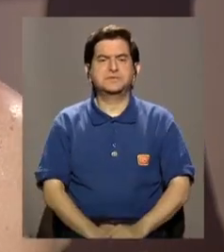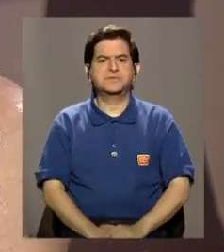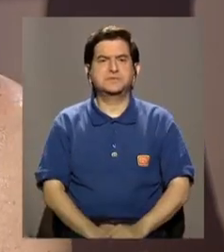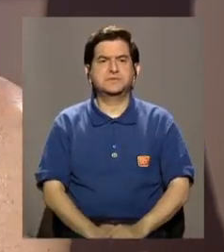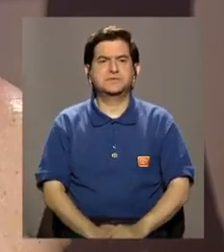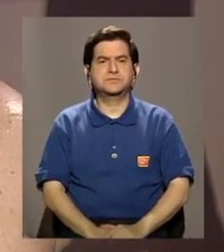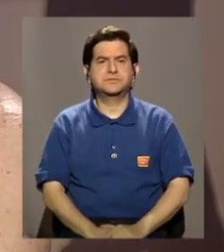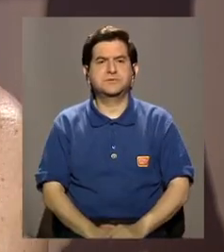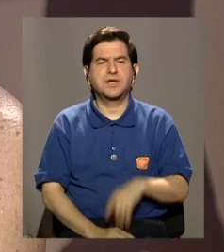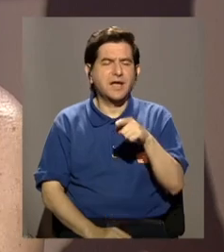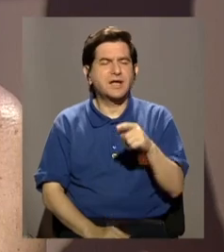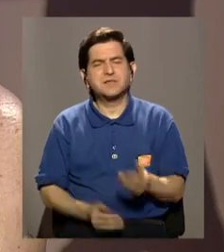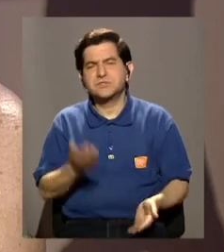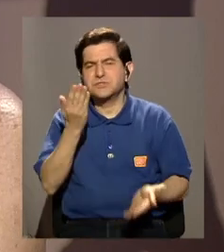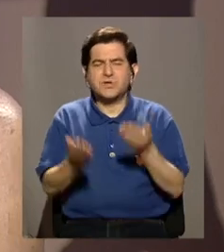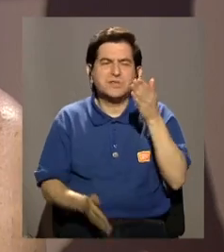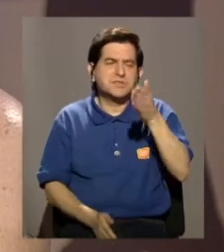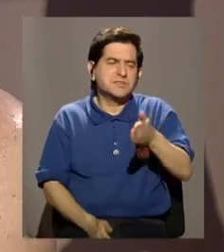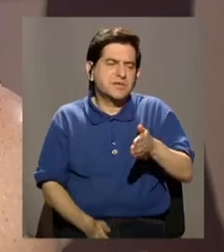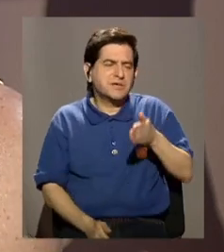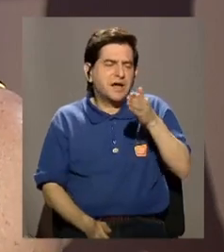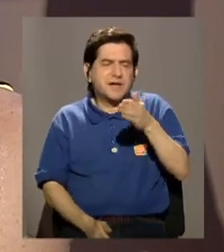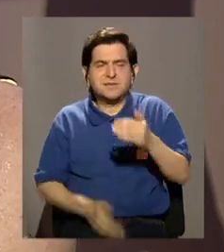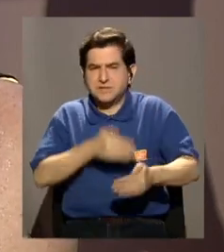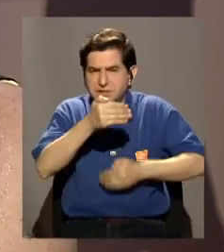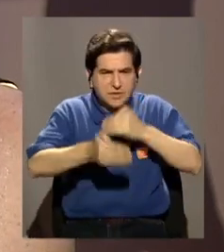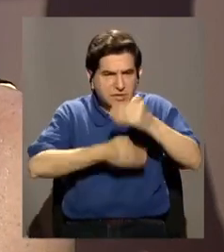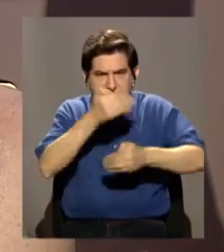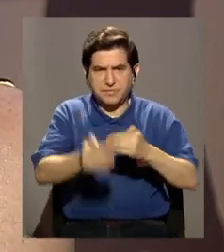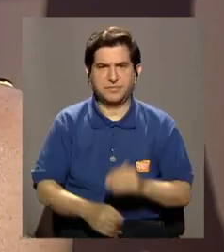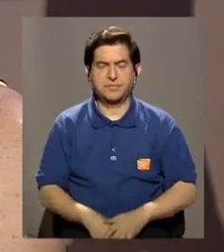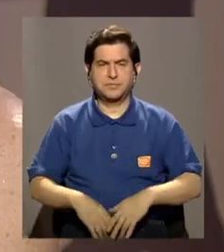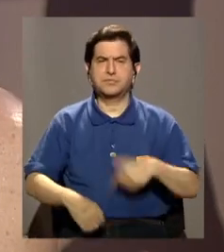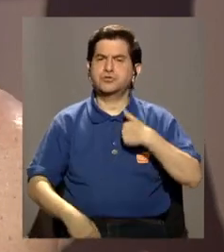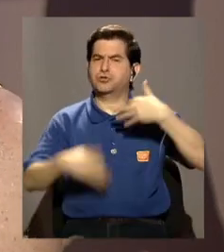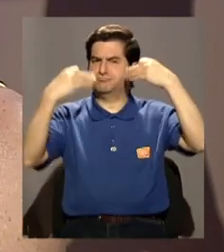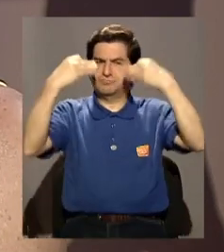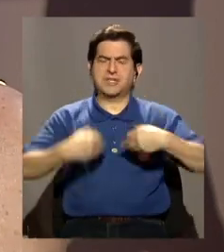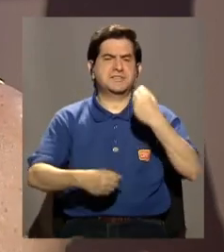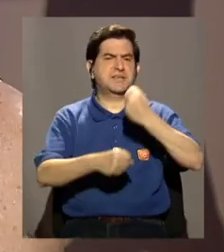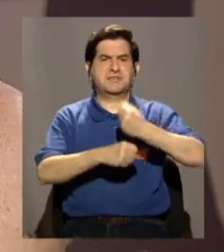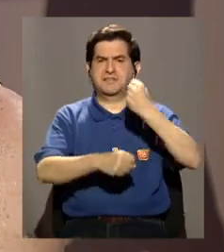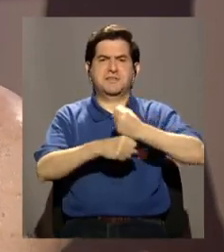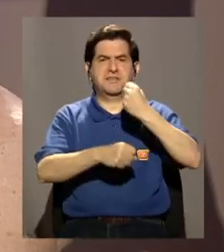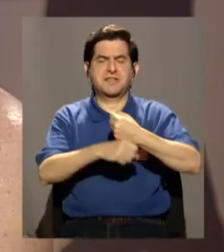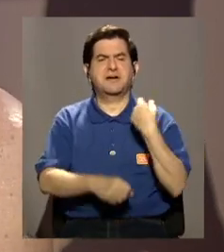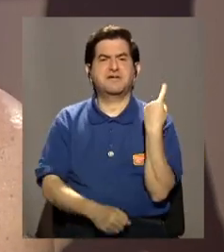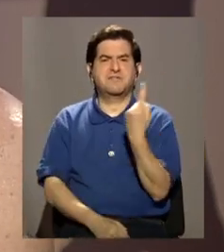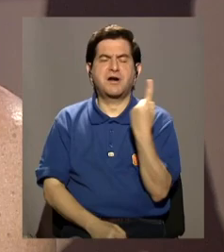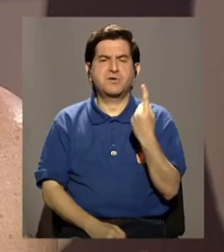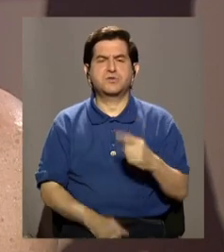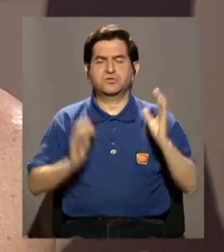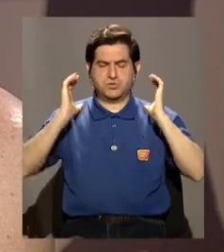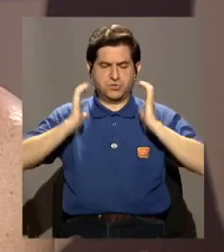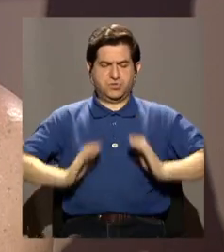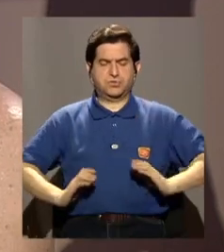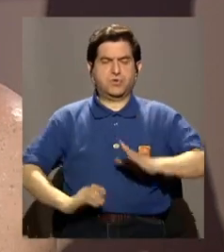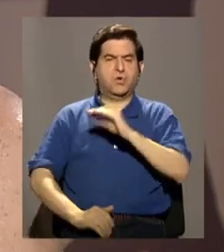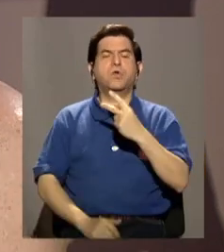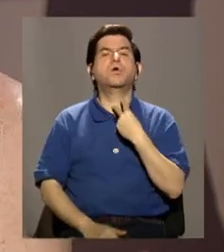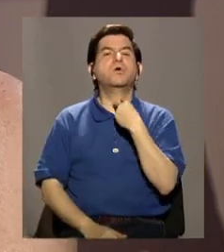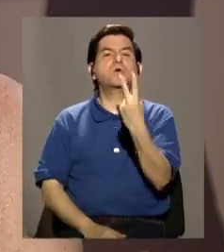que reventaban también la muestra en escena en este caso decidí que el trabajo iba a ser solamente corporal y de voz